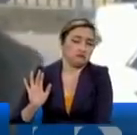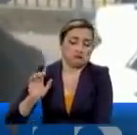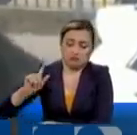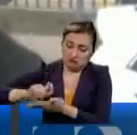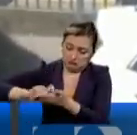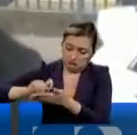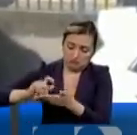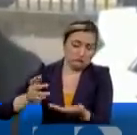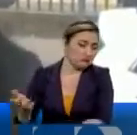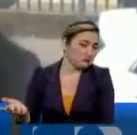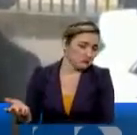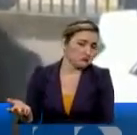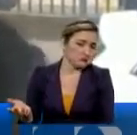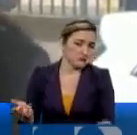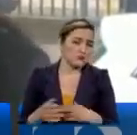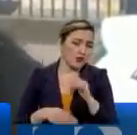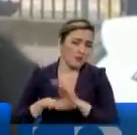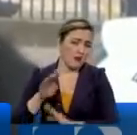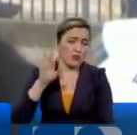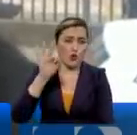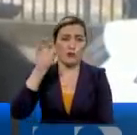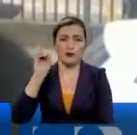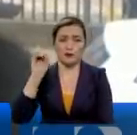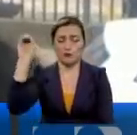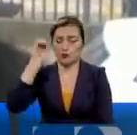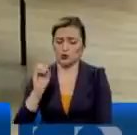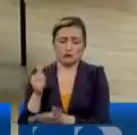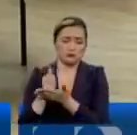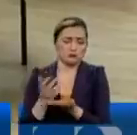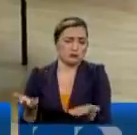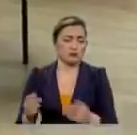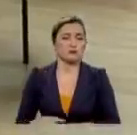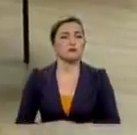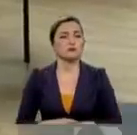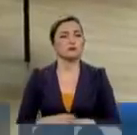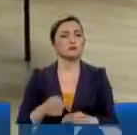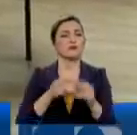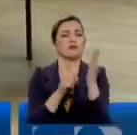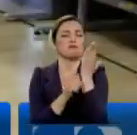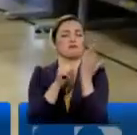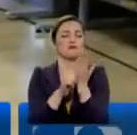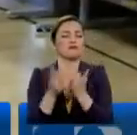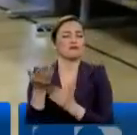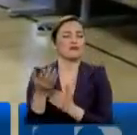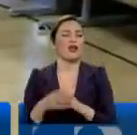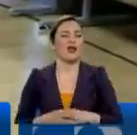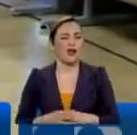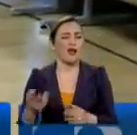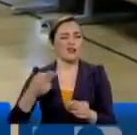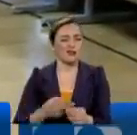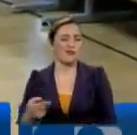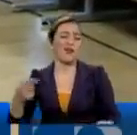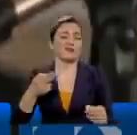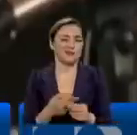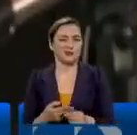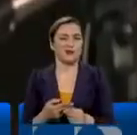firma de este contrato, recibiría más del 90% de beneficios. No obstante, los exministros habrían tenido activa participación en